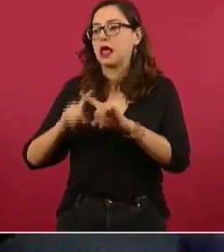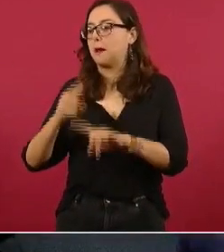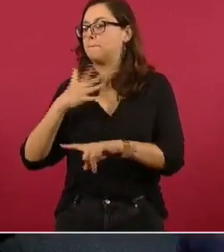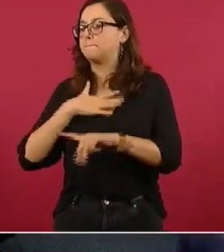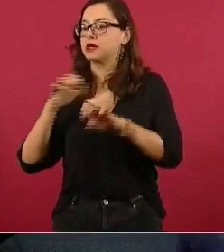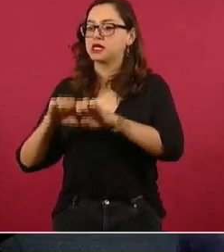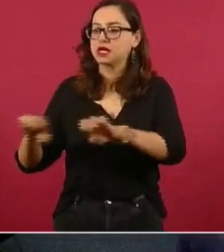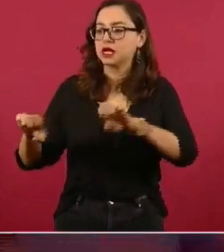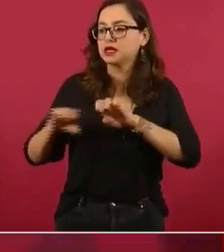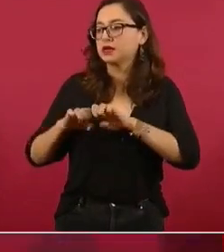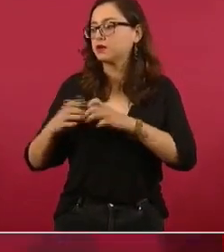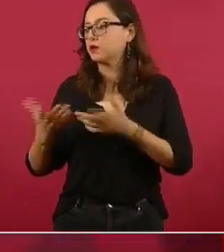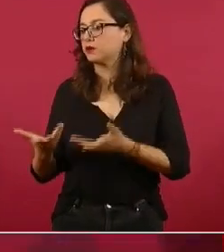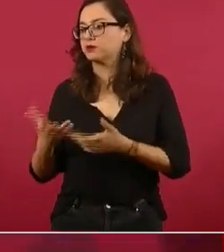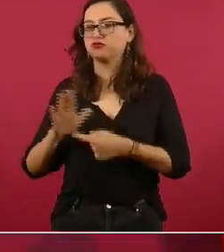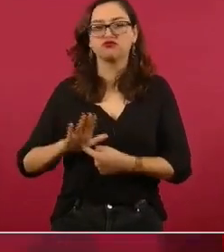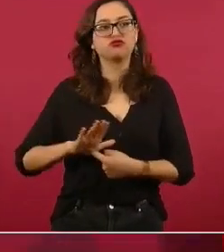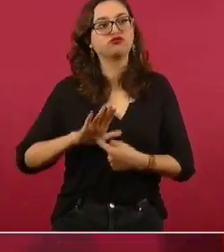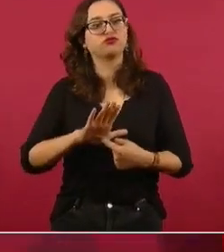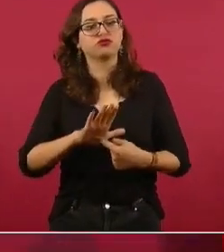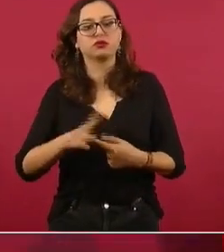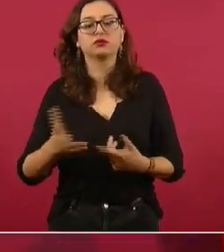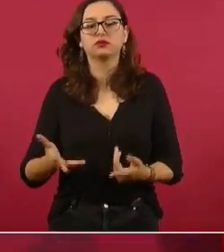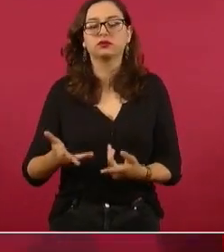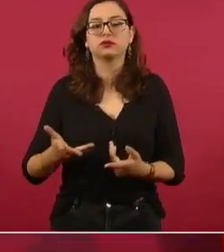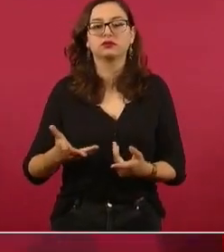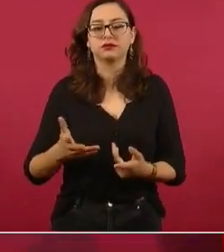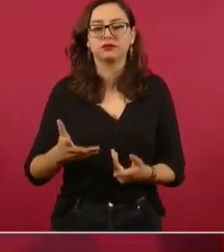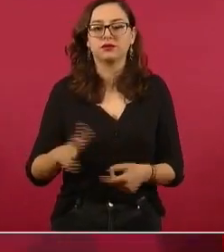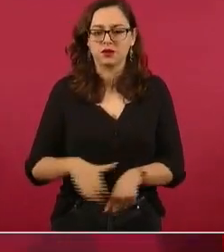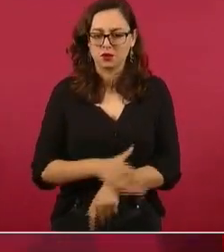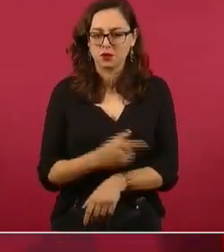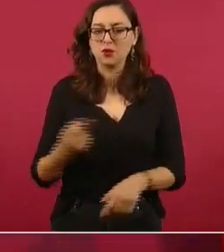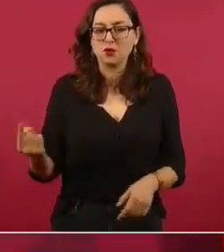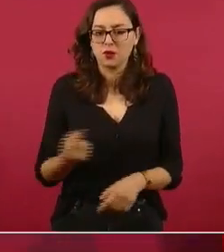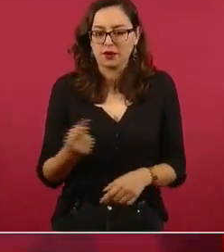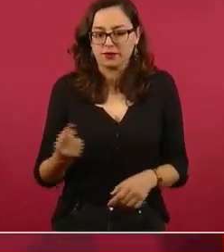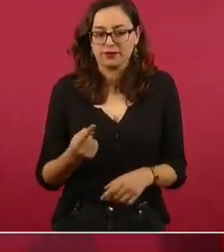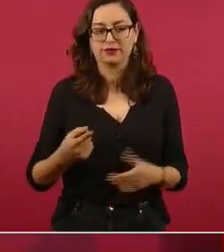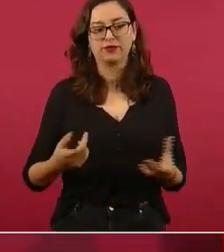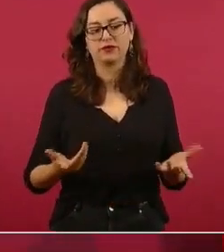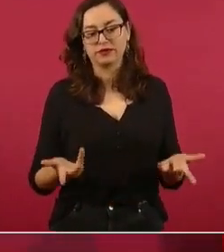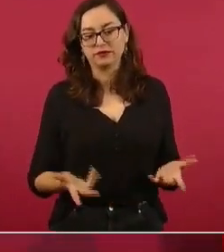como parte de la guerra sucia en contra de nosotros